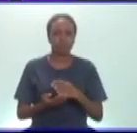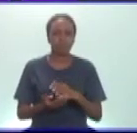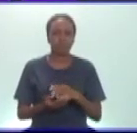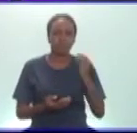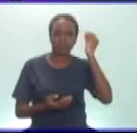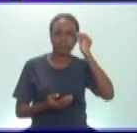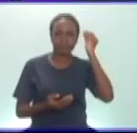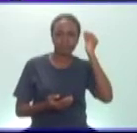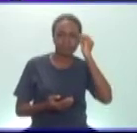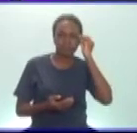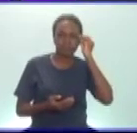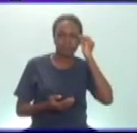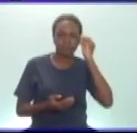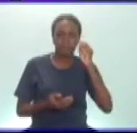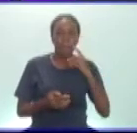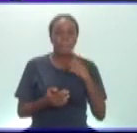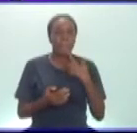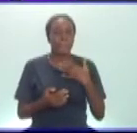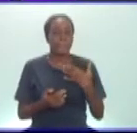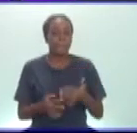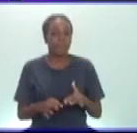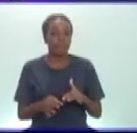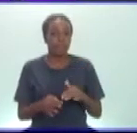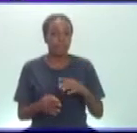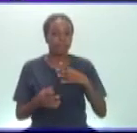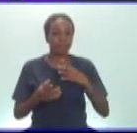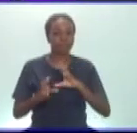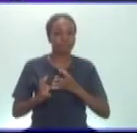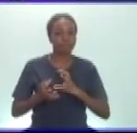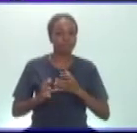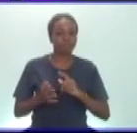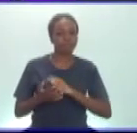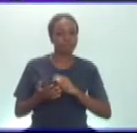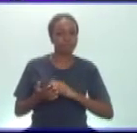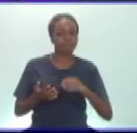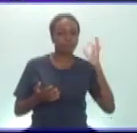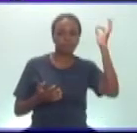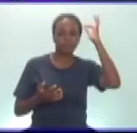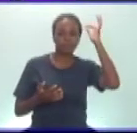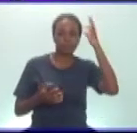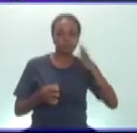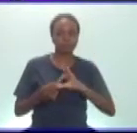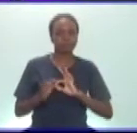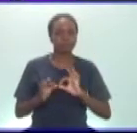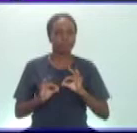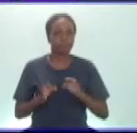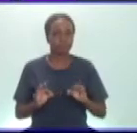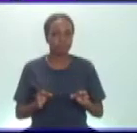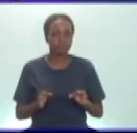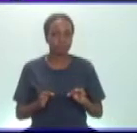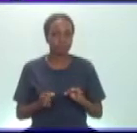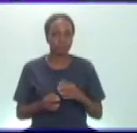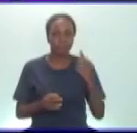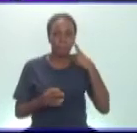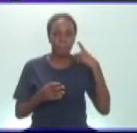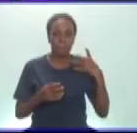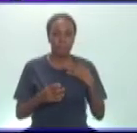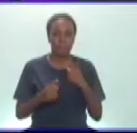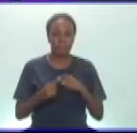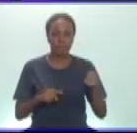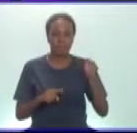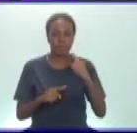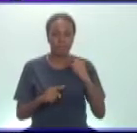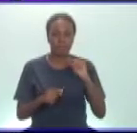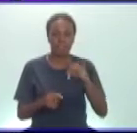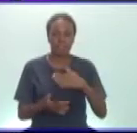comprensión, pero que la redacción y la literatura van a jugar el papel protagónico de nuestra clase. Por tanto, dice